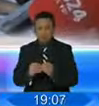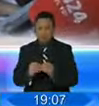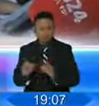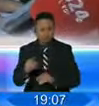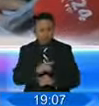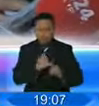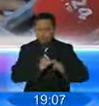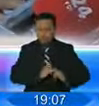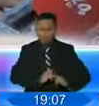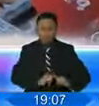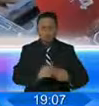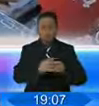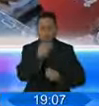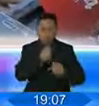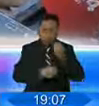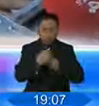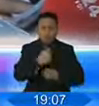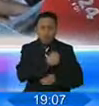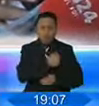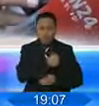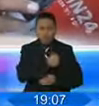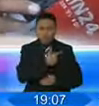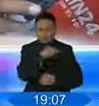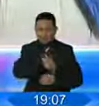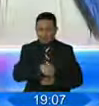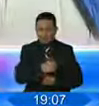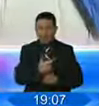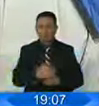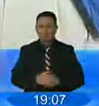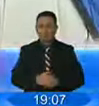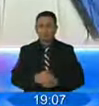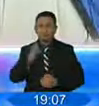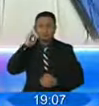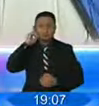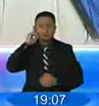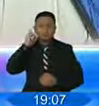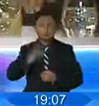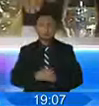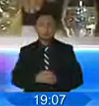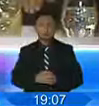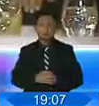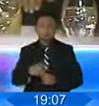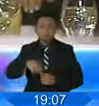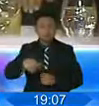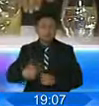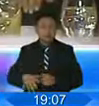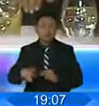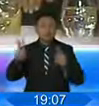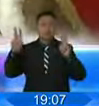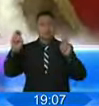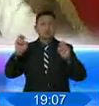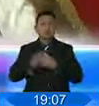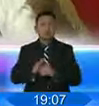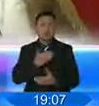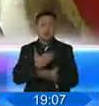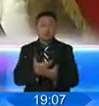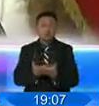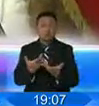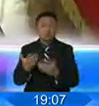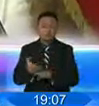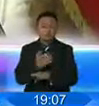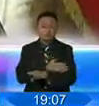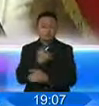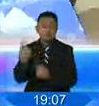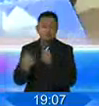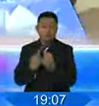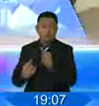seguir consumiendo nuestras semillas nativas. Expresan que ese también fue parte de los temas que se propusieron en el diálogo que mantuvieron con